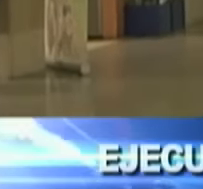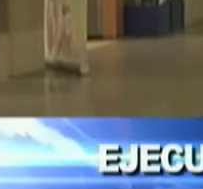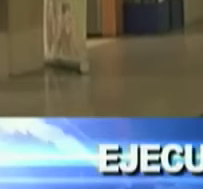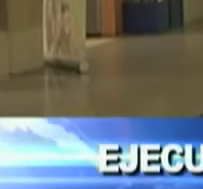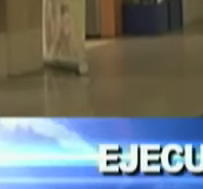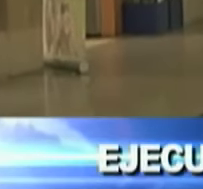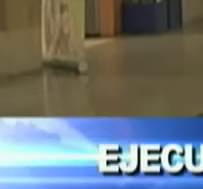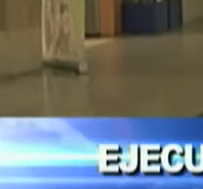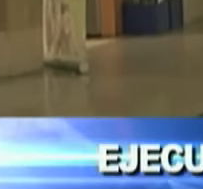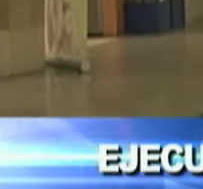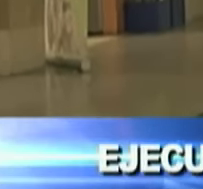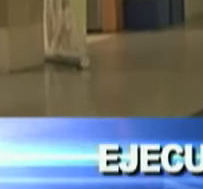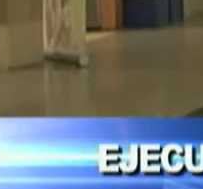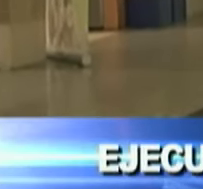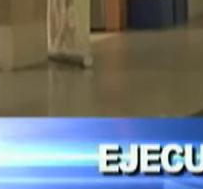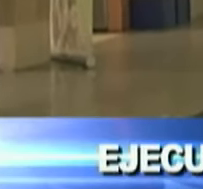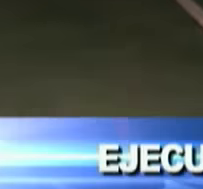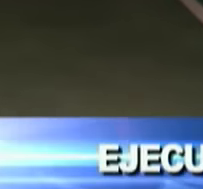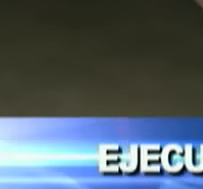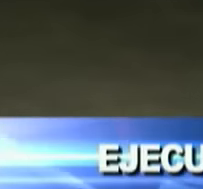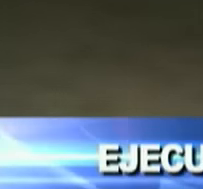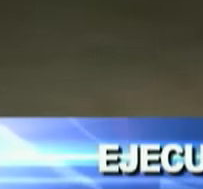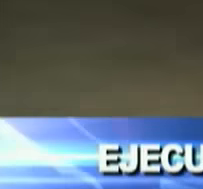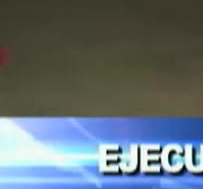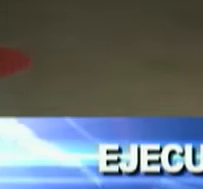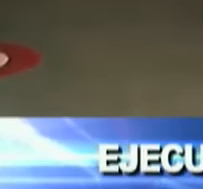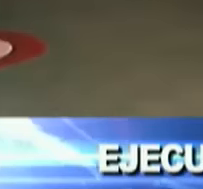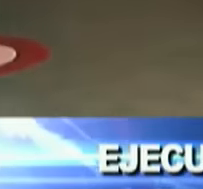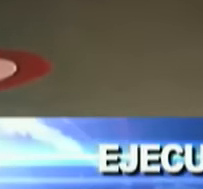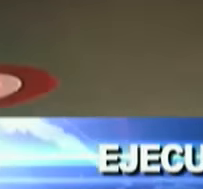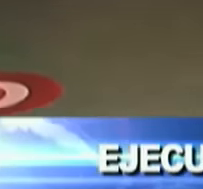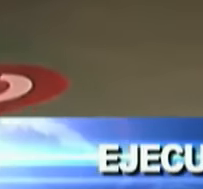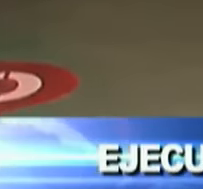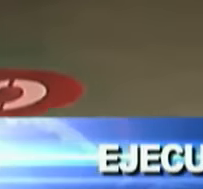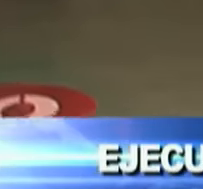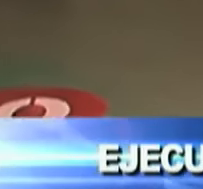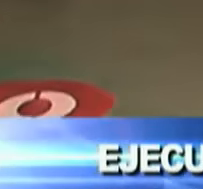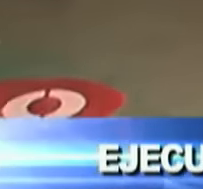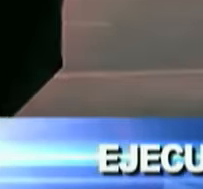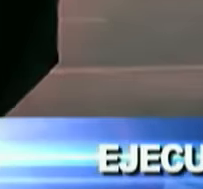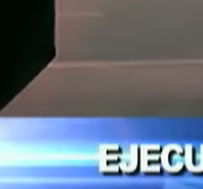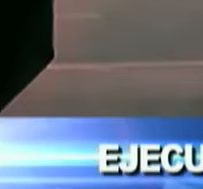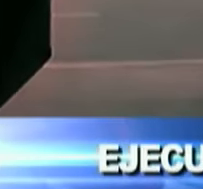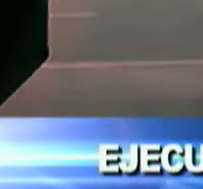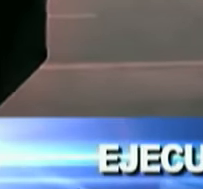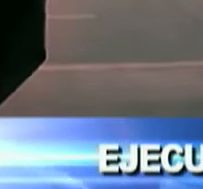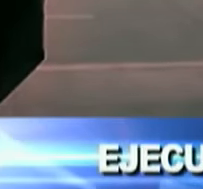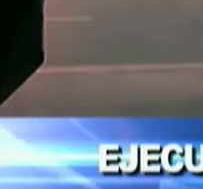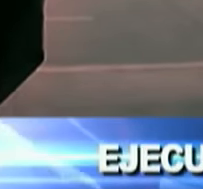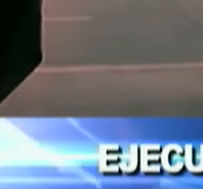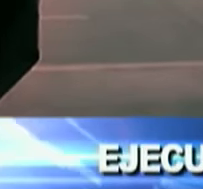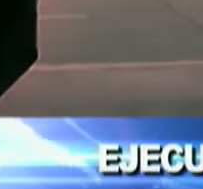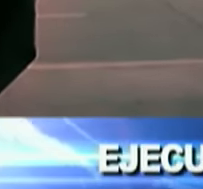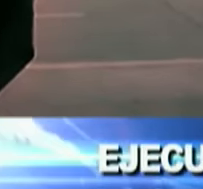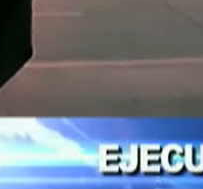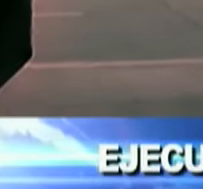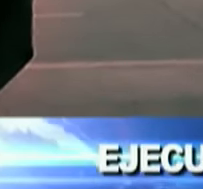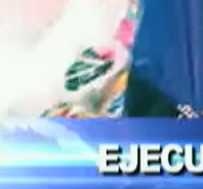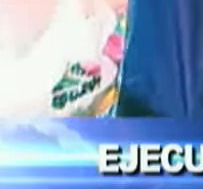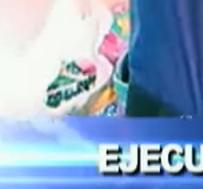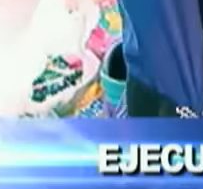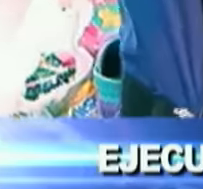La Policía Nacional ejecuta el operativo Retorno Seguro en los aeropuertos del país. El objetivo